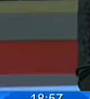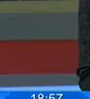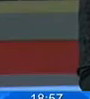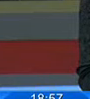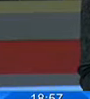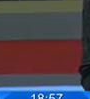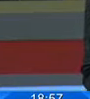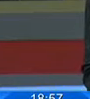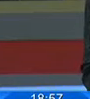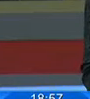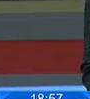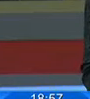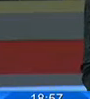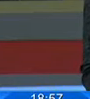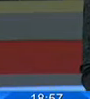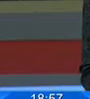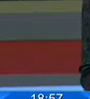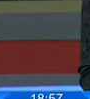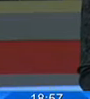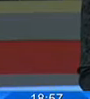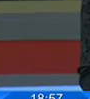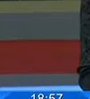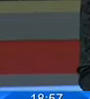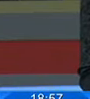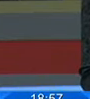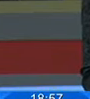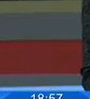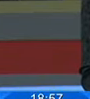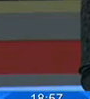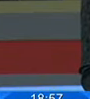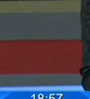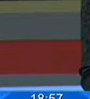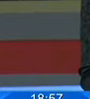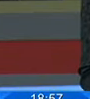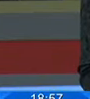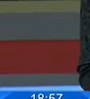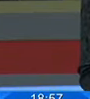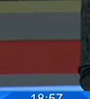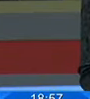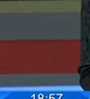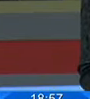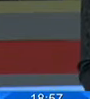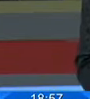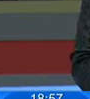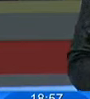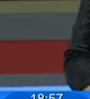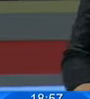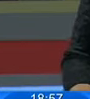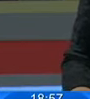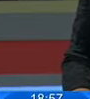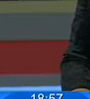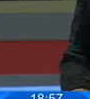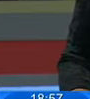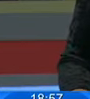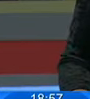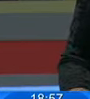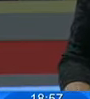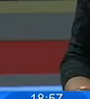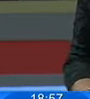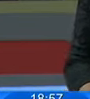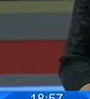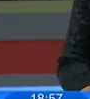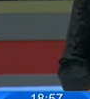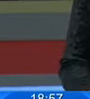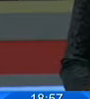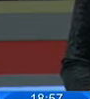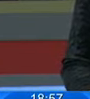Electricidad, Alexei Mosquera, actualmente detenido, será llamado a juicio por el supuesto delito de lavado relacionado al caso Odebrecht. También su padre y